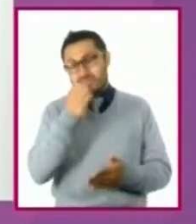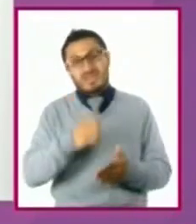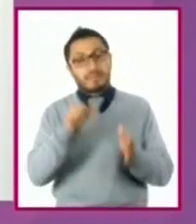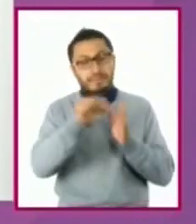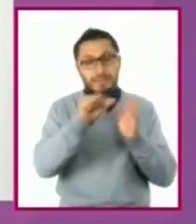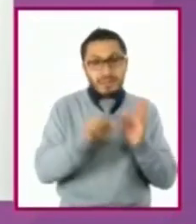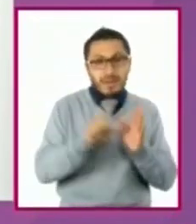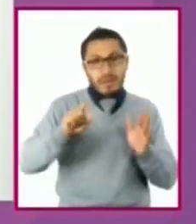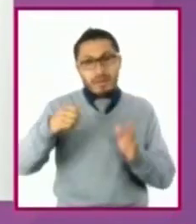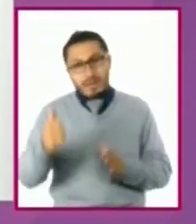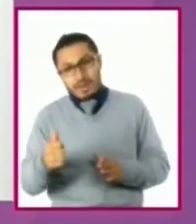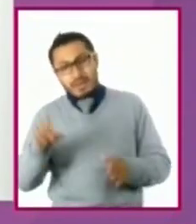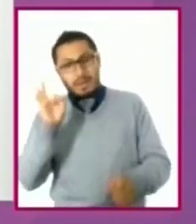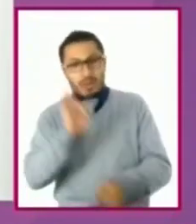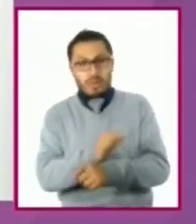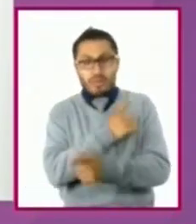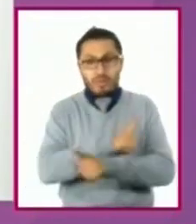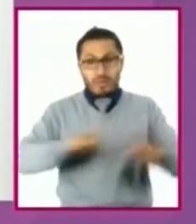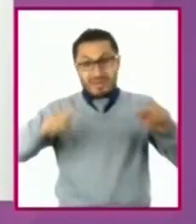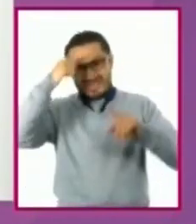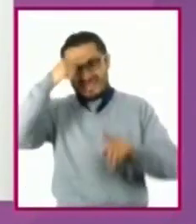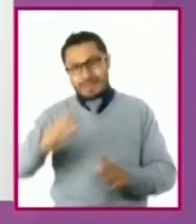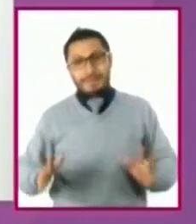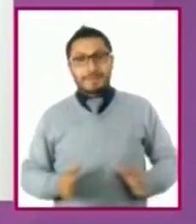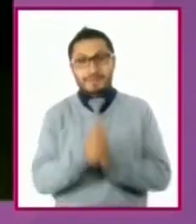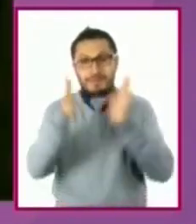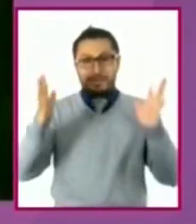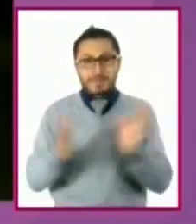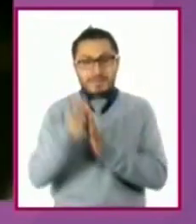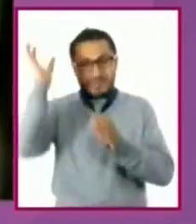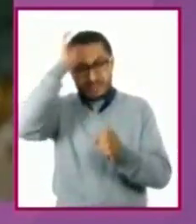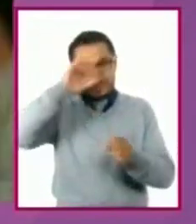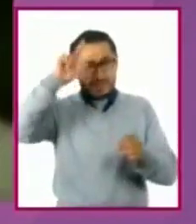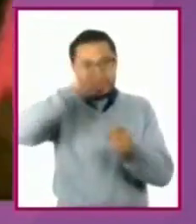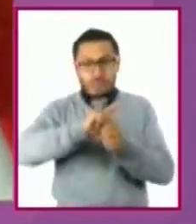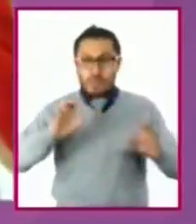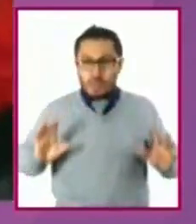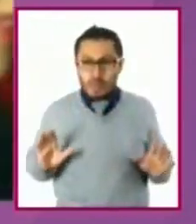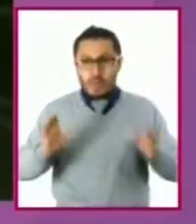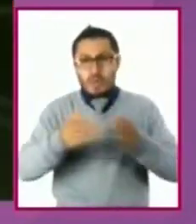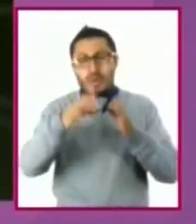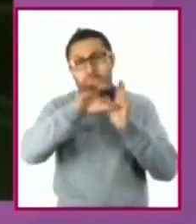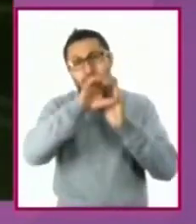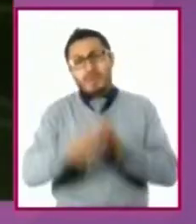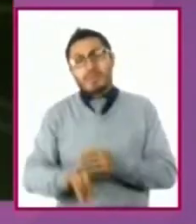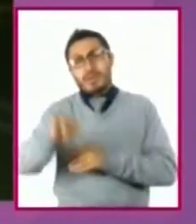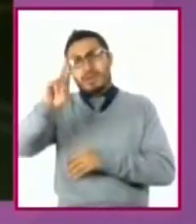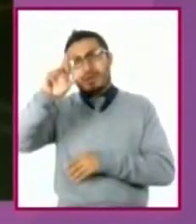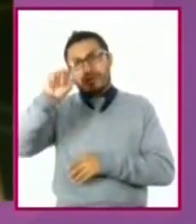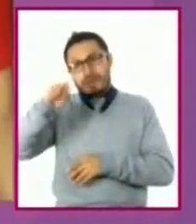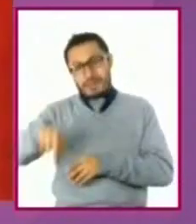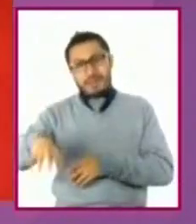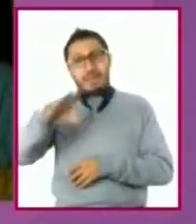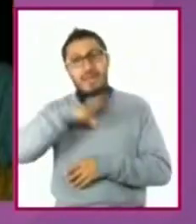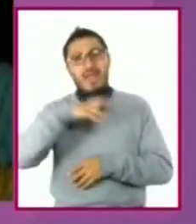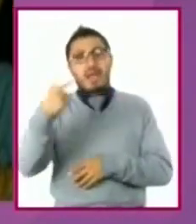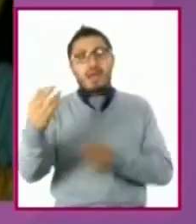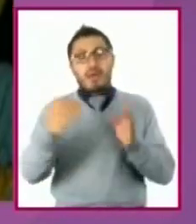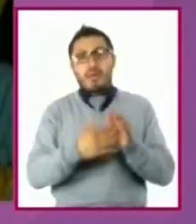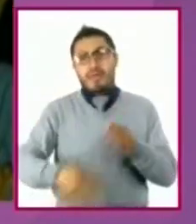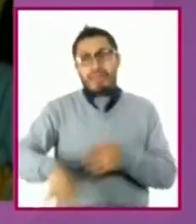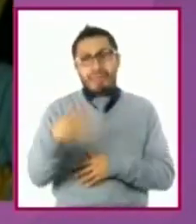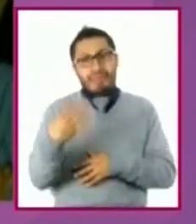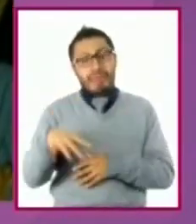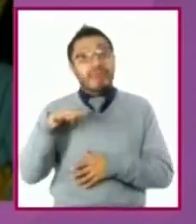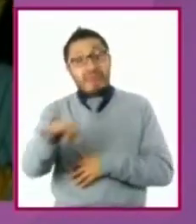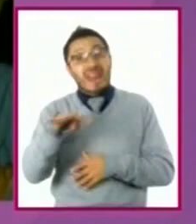defiende la libertad para participar en la vida cultural de la comunidad. Por ejemplo, En Irán, se decretó en 2019, por